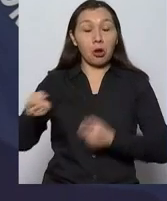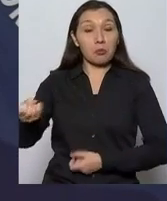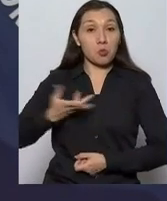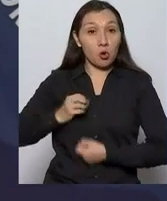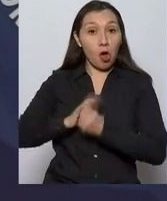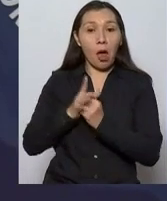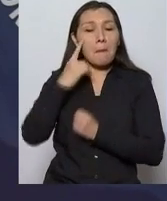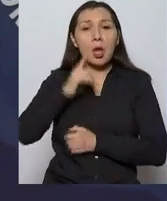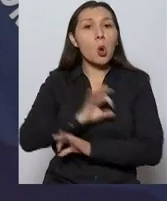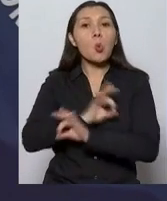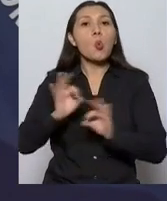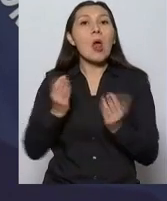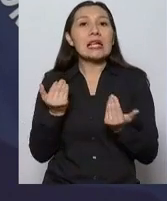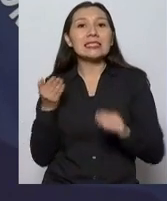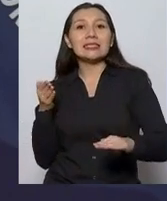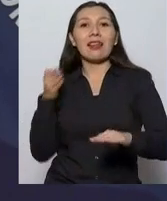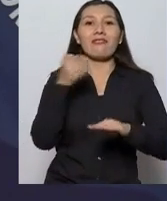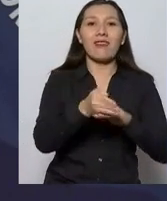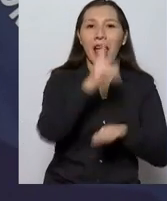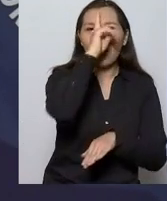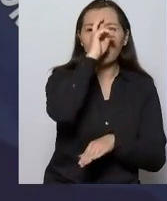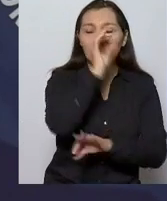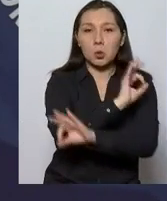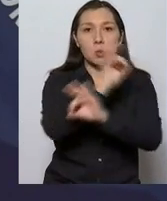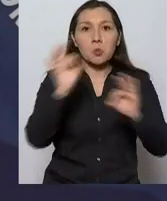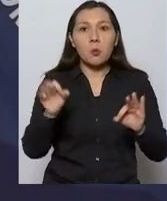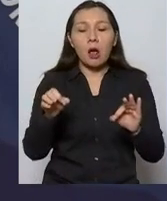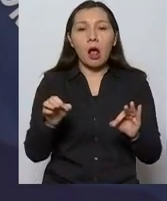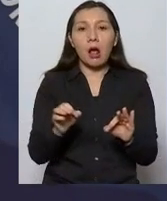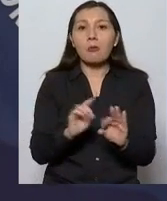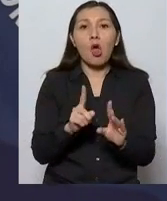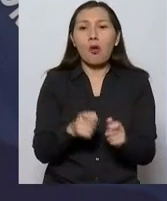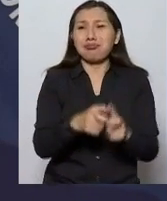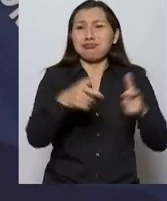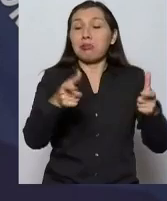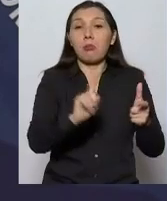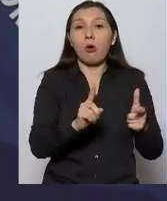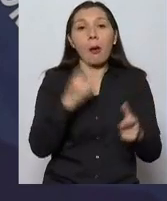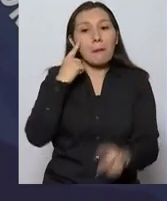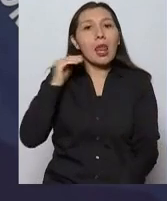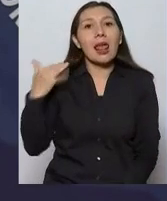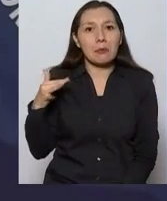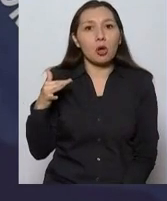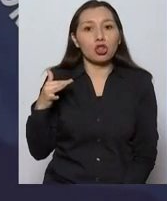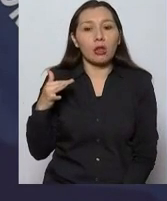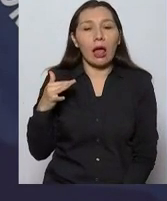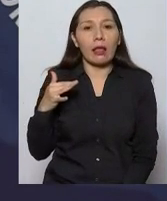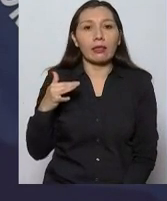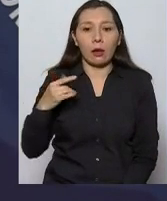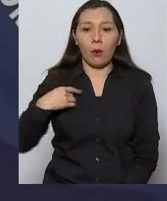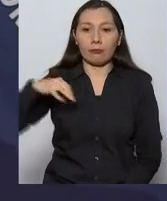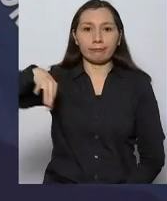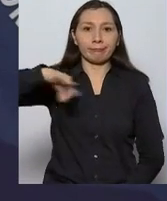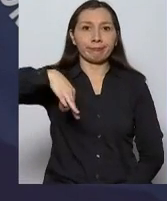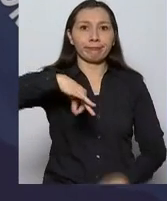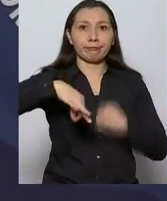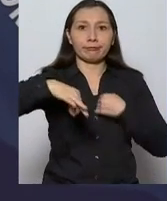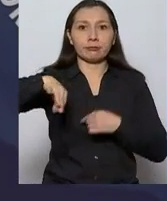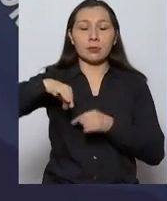red asistencial, no van a presionar a la red asistencial, pero tienen una importancia